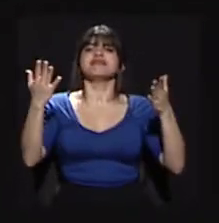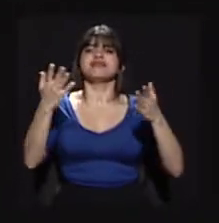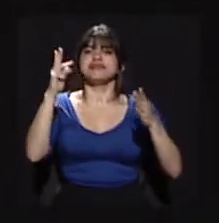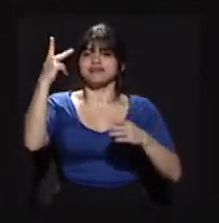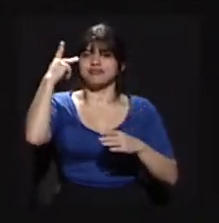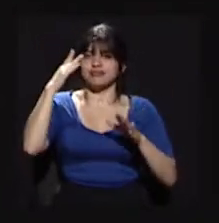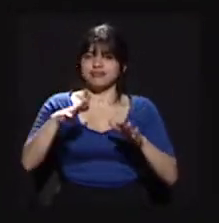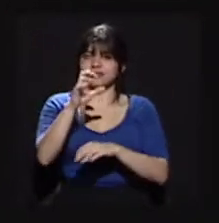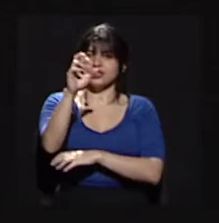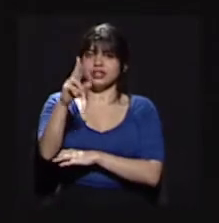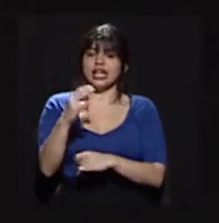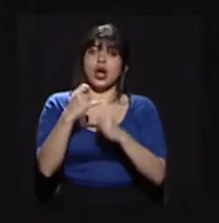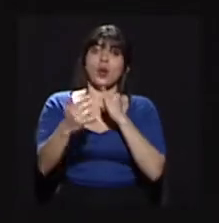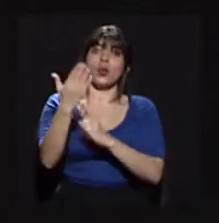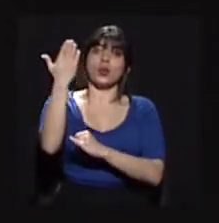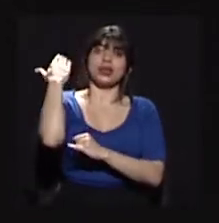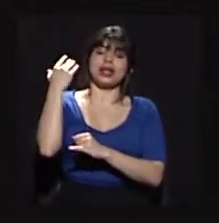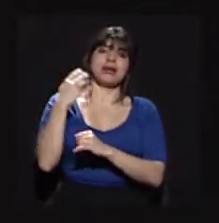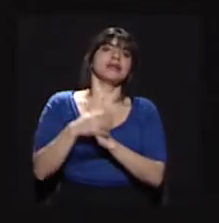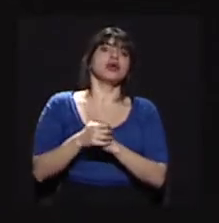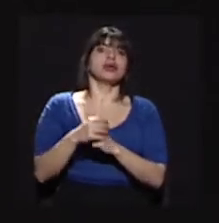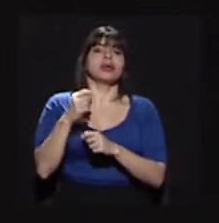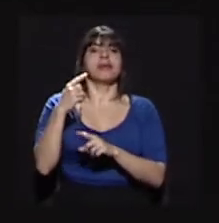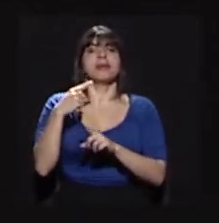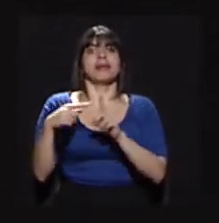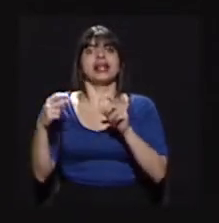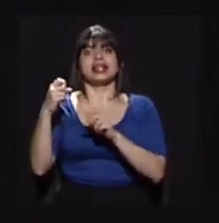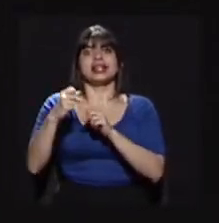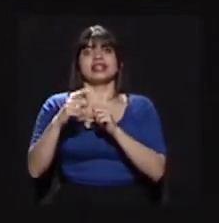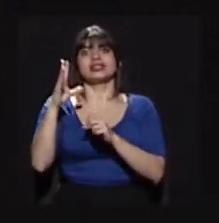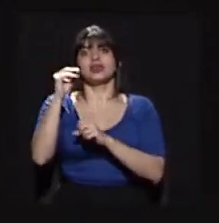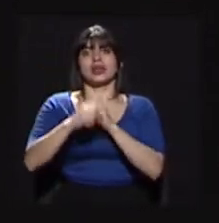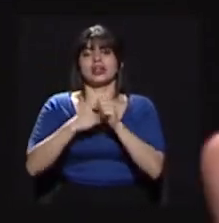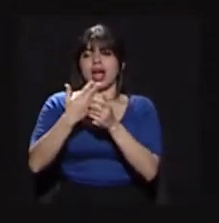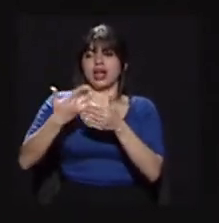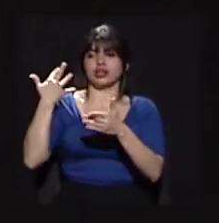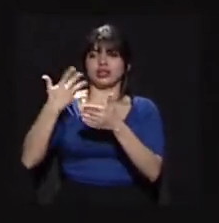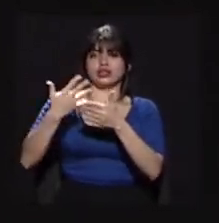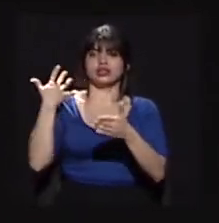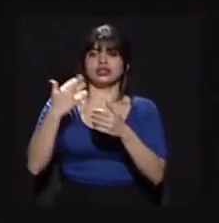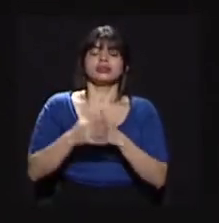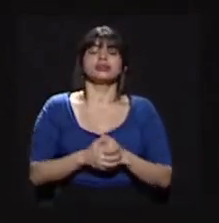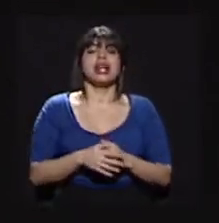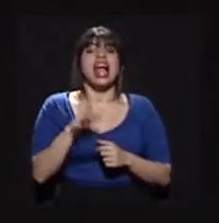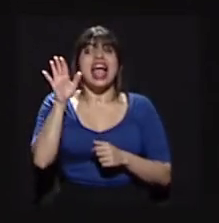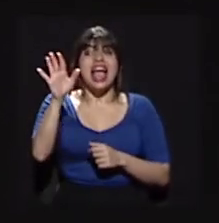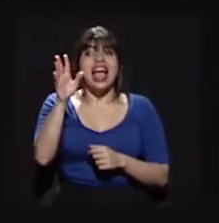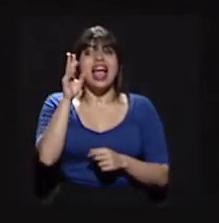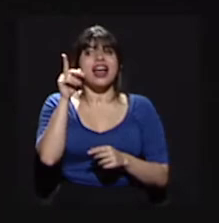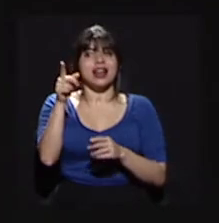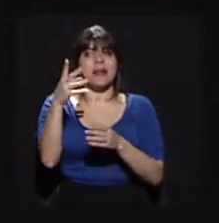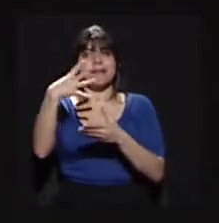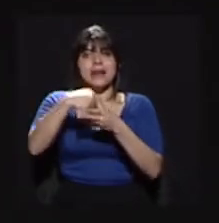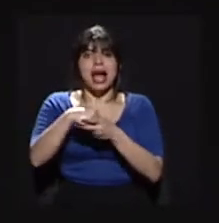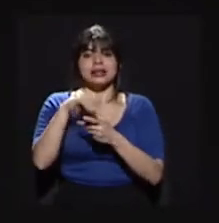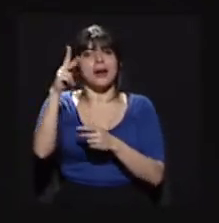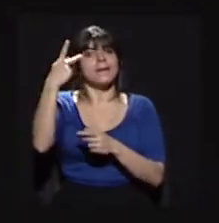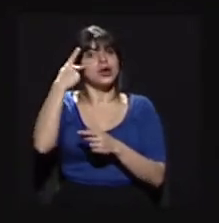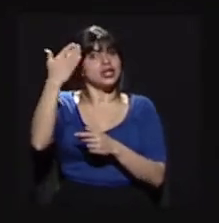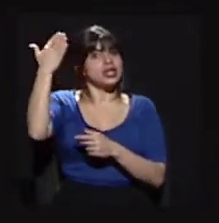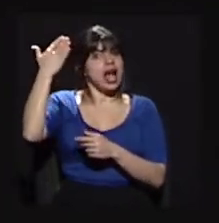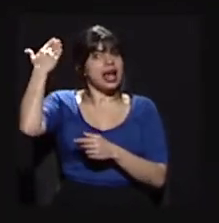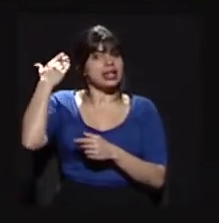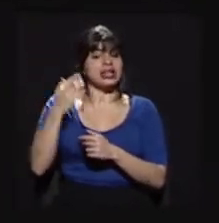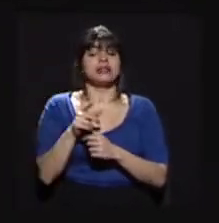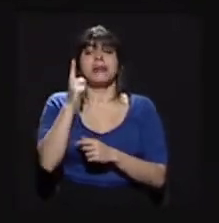costarricense del último medio siglo rodando la que es un referente de esa política anterior y para él al igual que